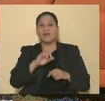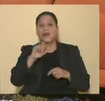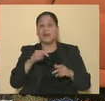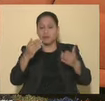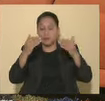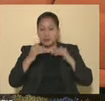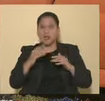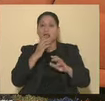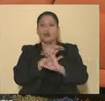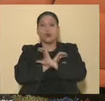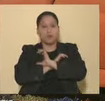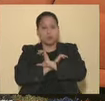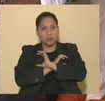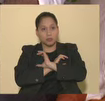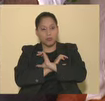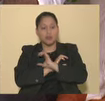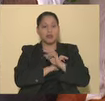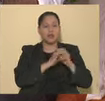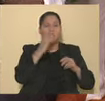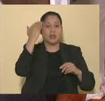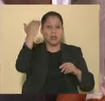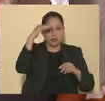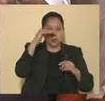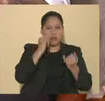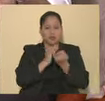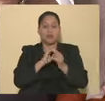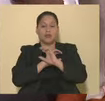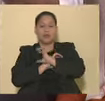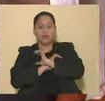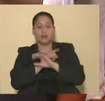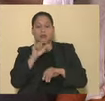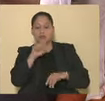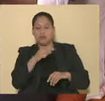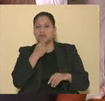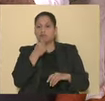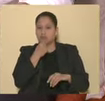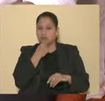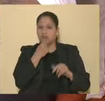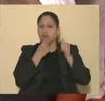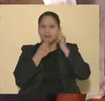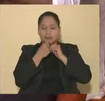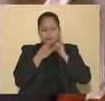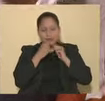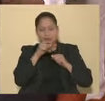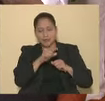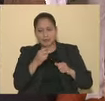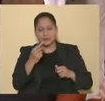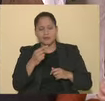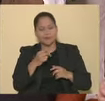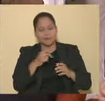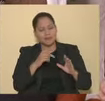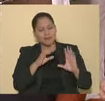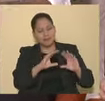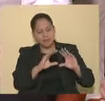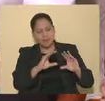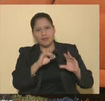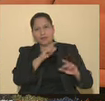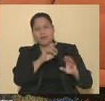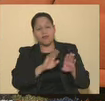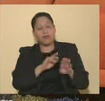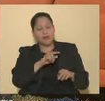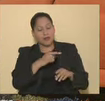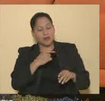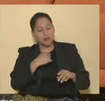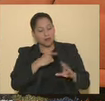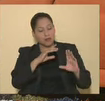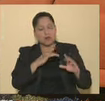la conducta, tanto de los adultos como del niño, hacerle sentir lo que le estás enseñando, hacerle